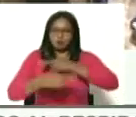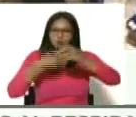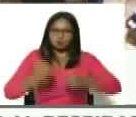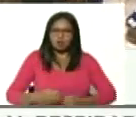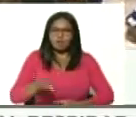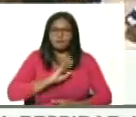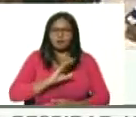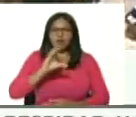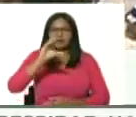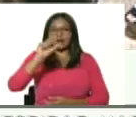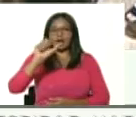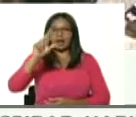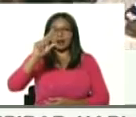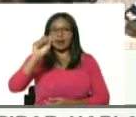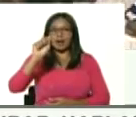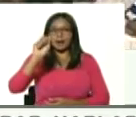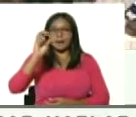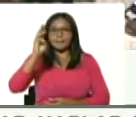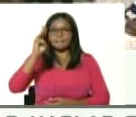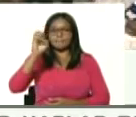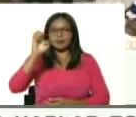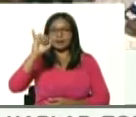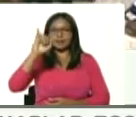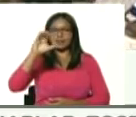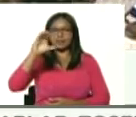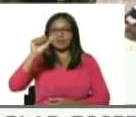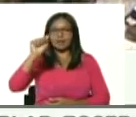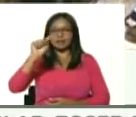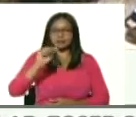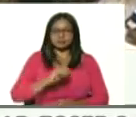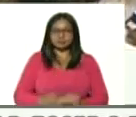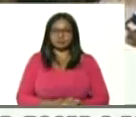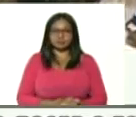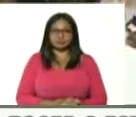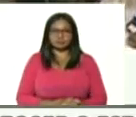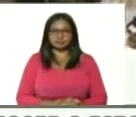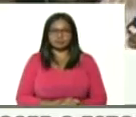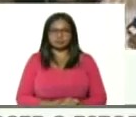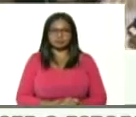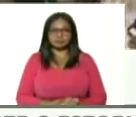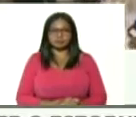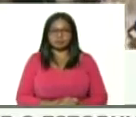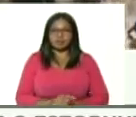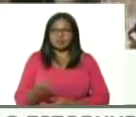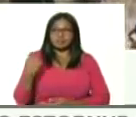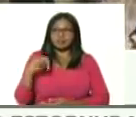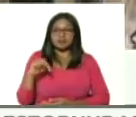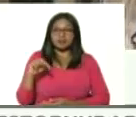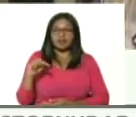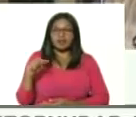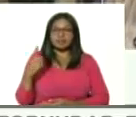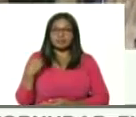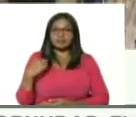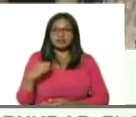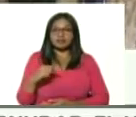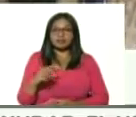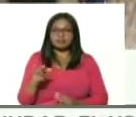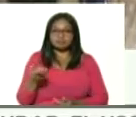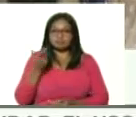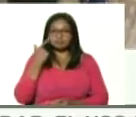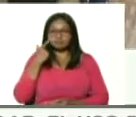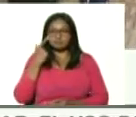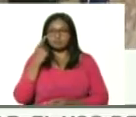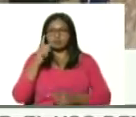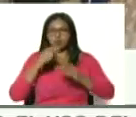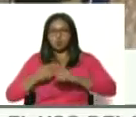Carapaica. Bueno, pues, no se le escapaba un colonialista, Carapaica. Tenía un ojo y con el hacha